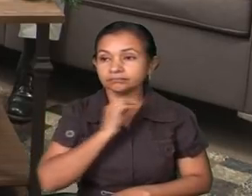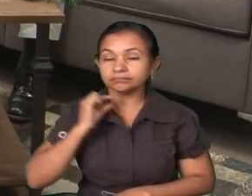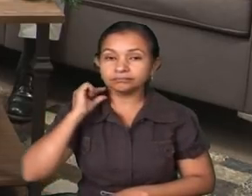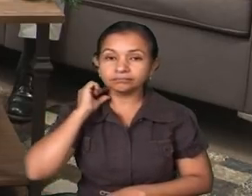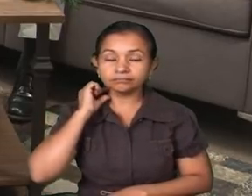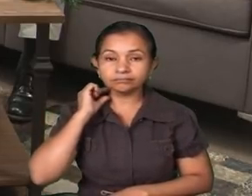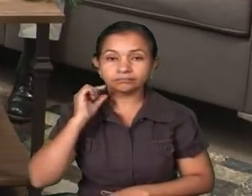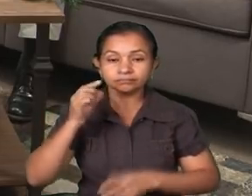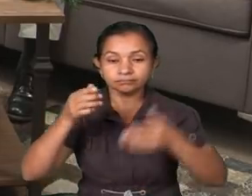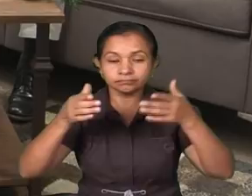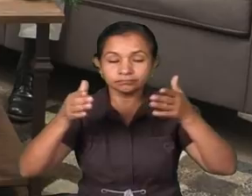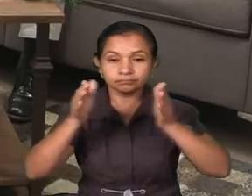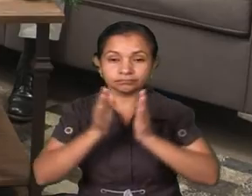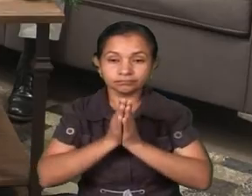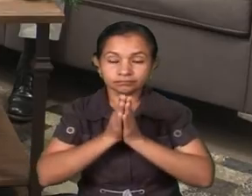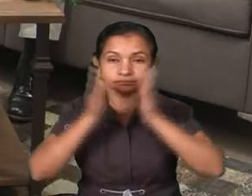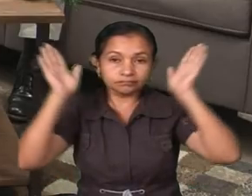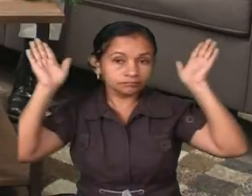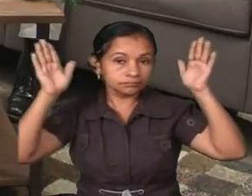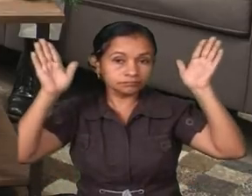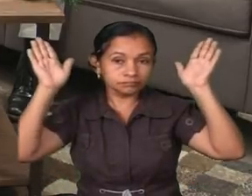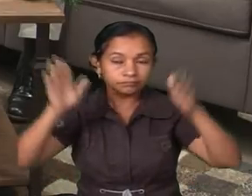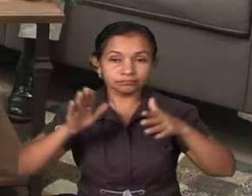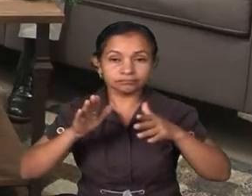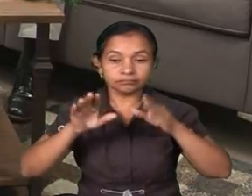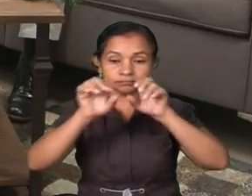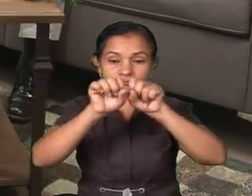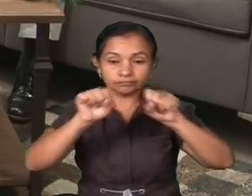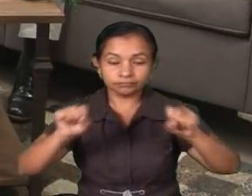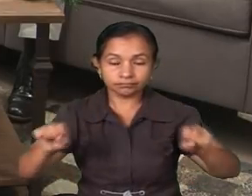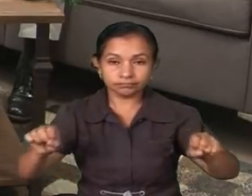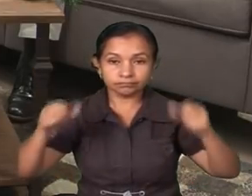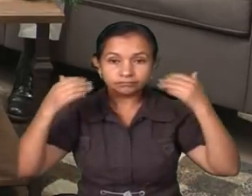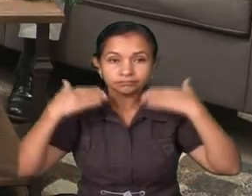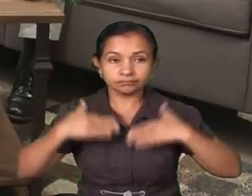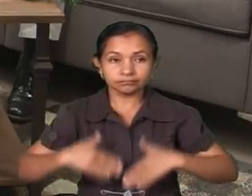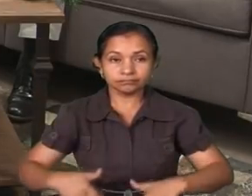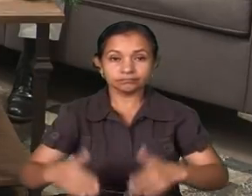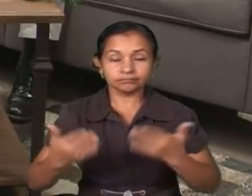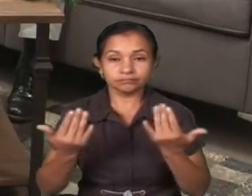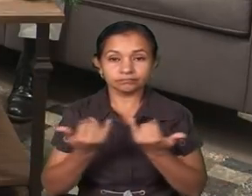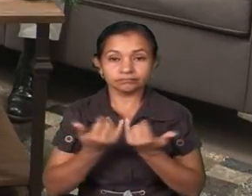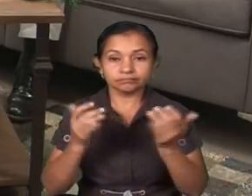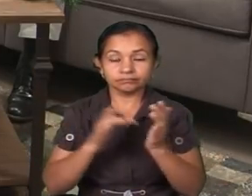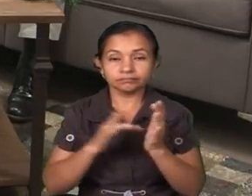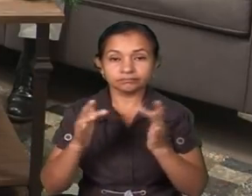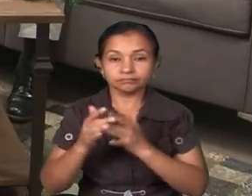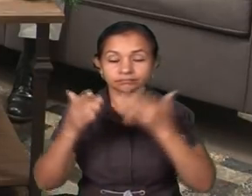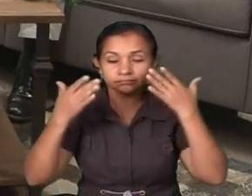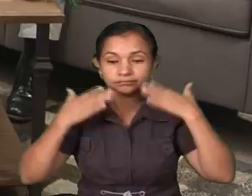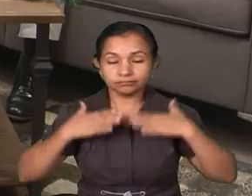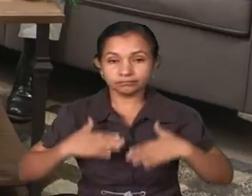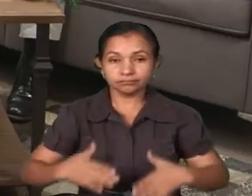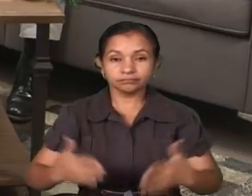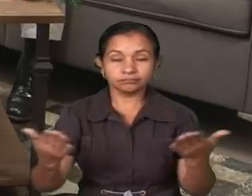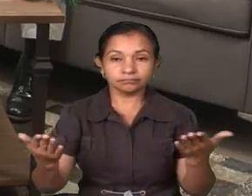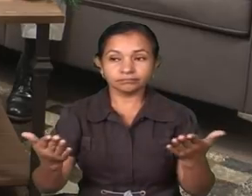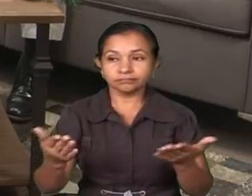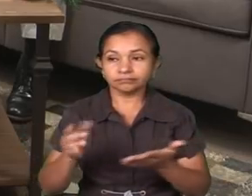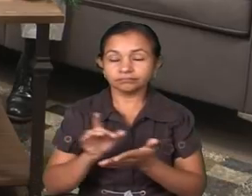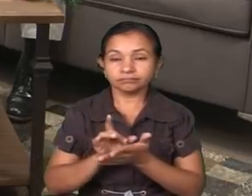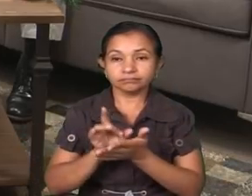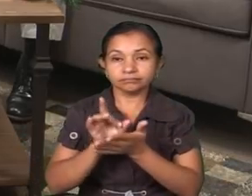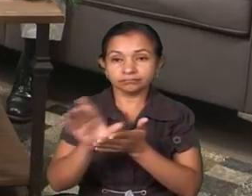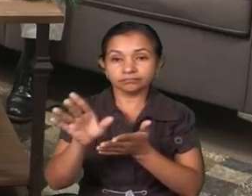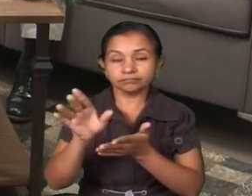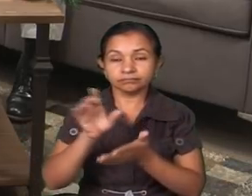de ángel, disfrazado de santo, disfrazado de cristiano. Ofende más él